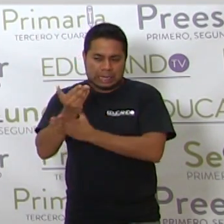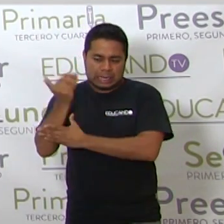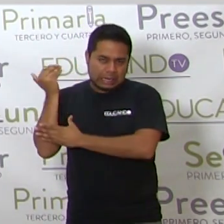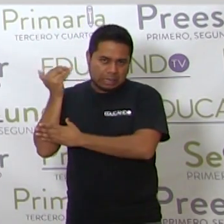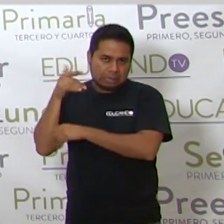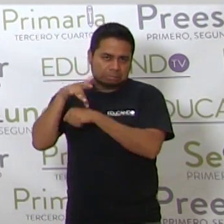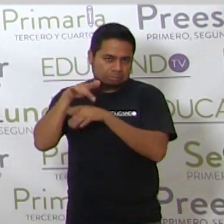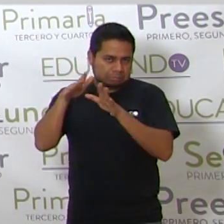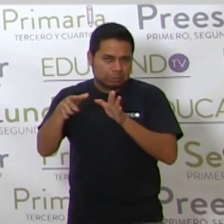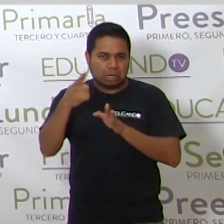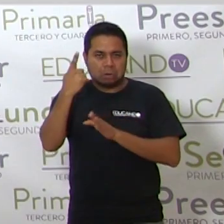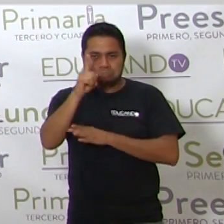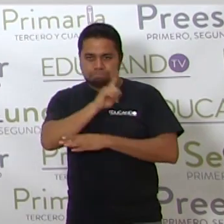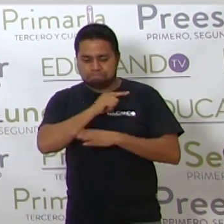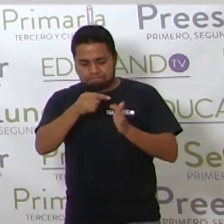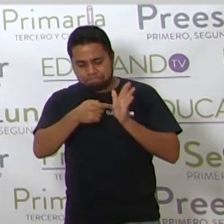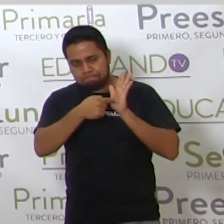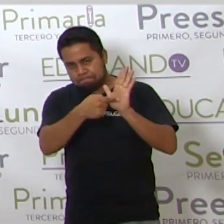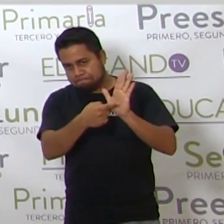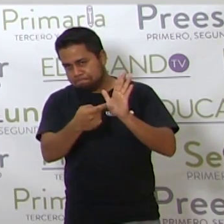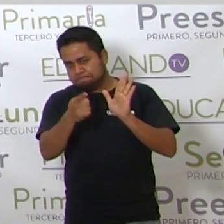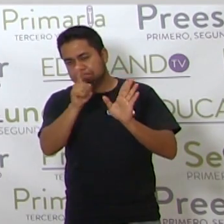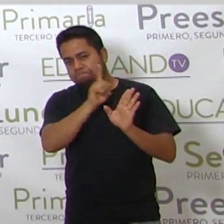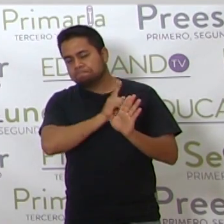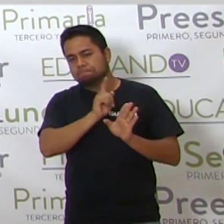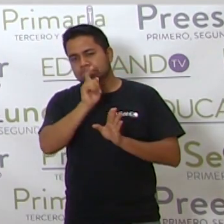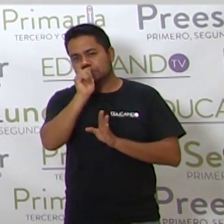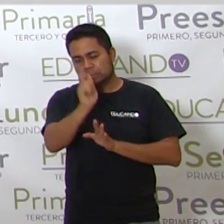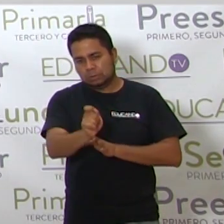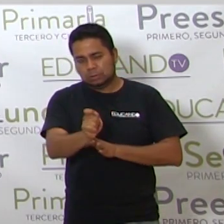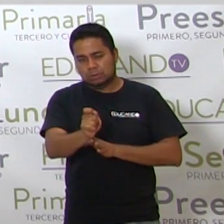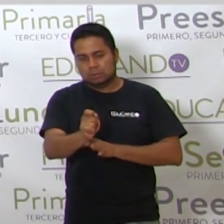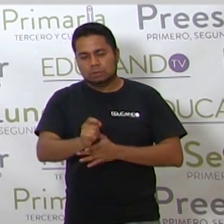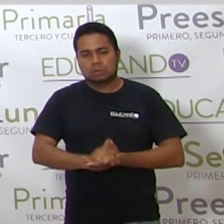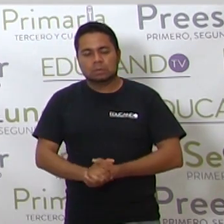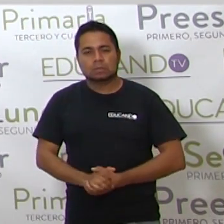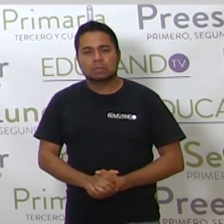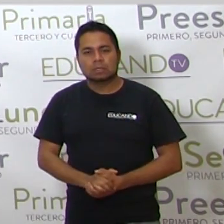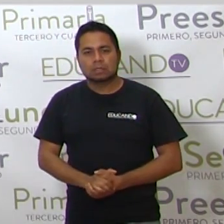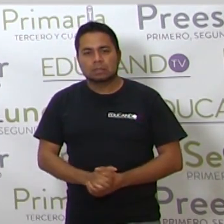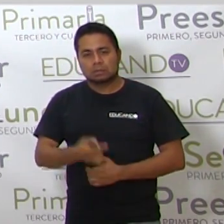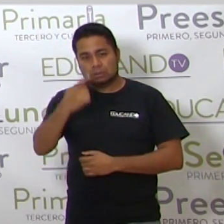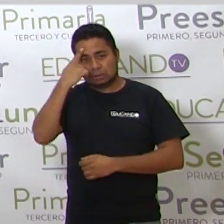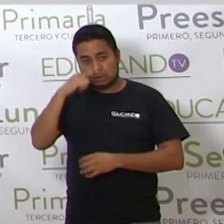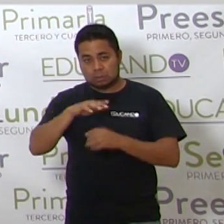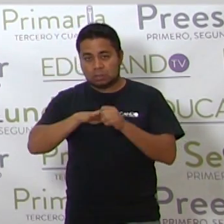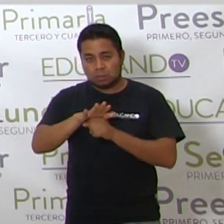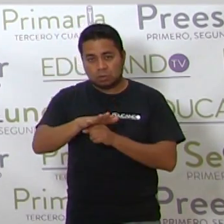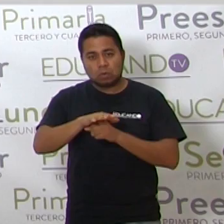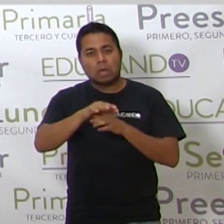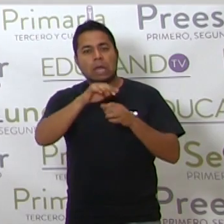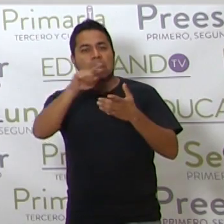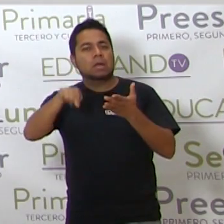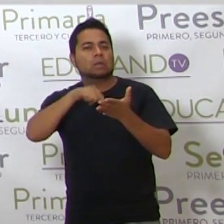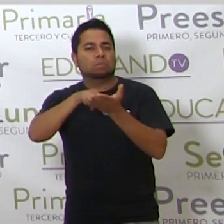vimos un referente a lo que son cada una de las escenografías